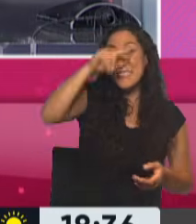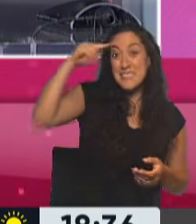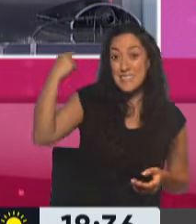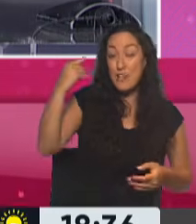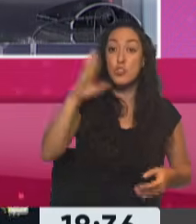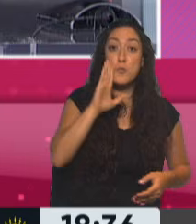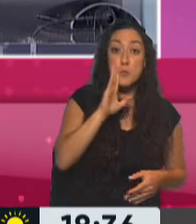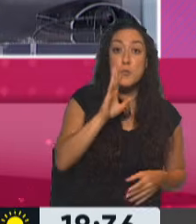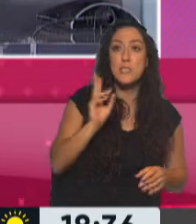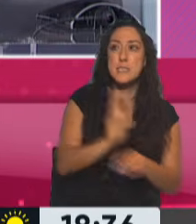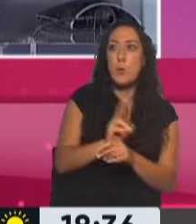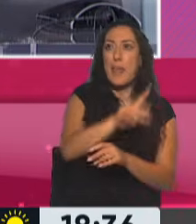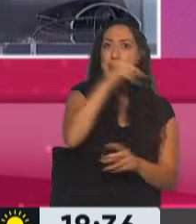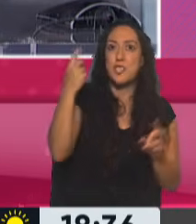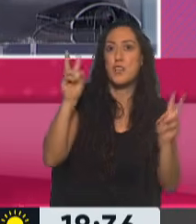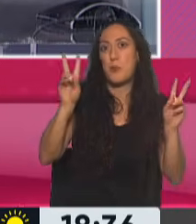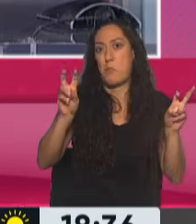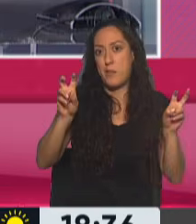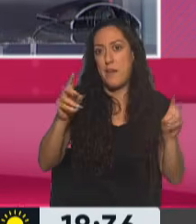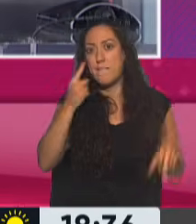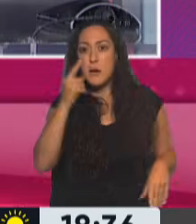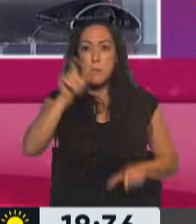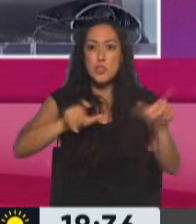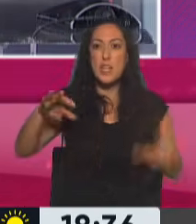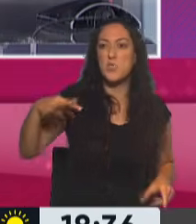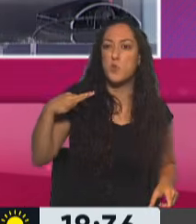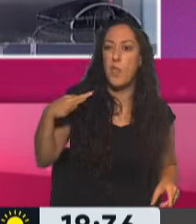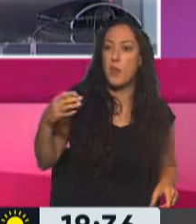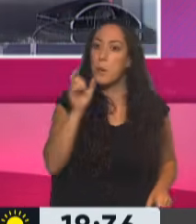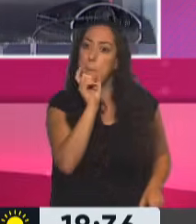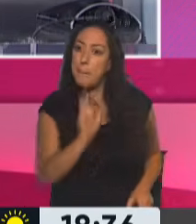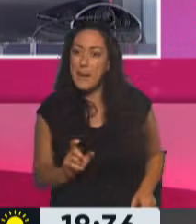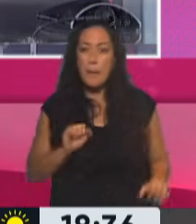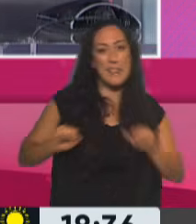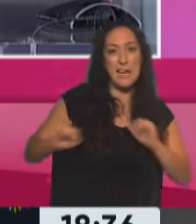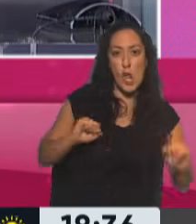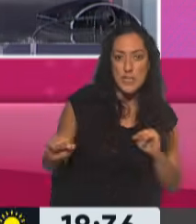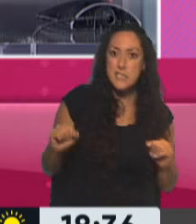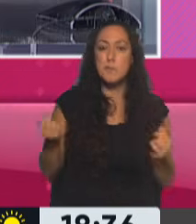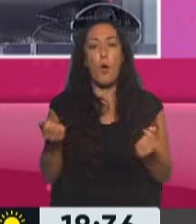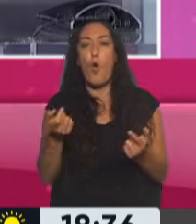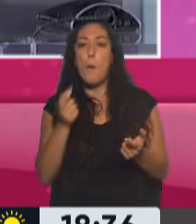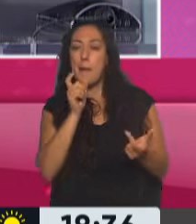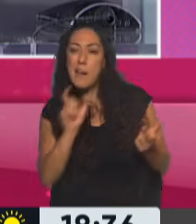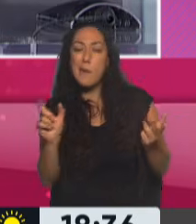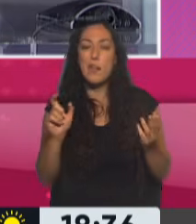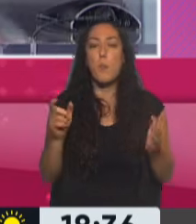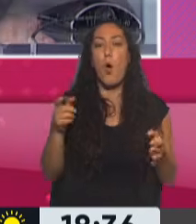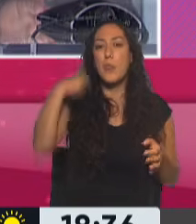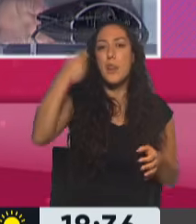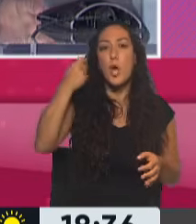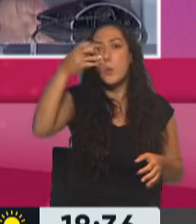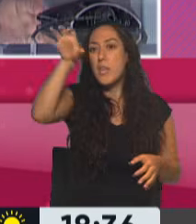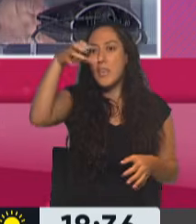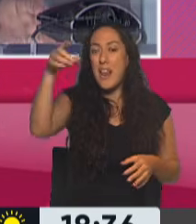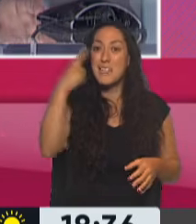de la protección de seguridad nacional, ver si ciudadanos conversaban con palabras terrorismo vinculadas, pero había programas de videovigilancia. Este